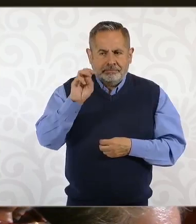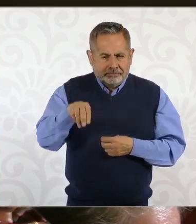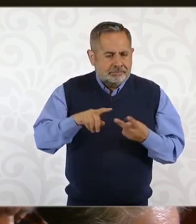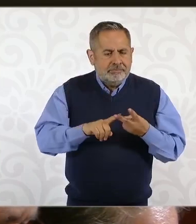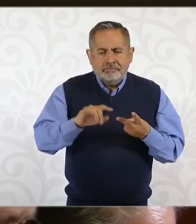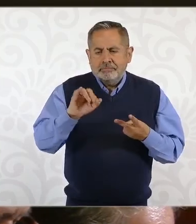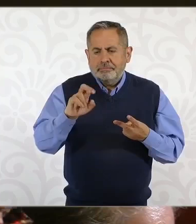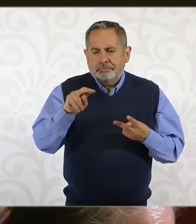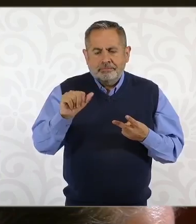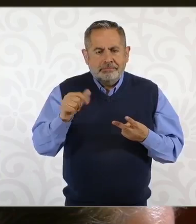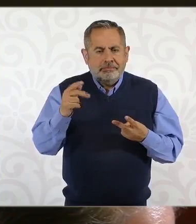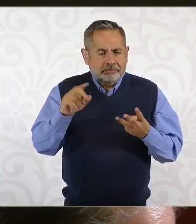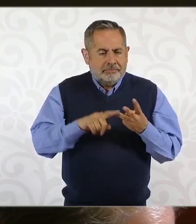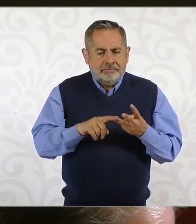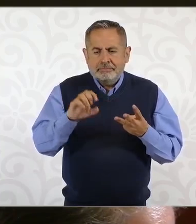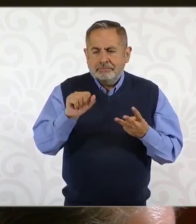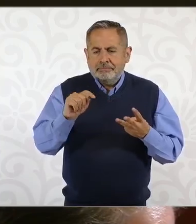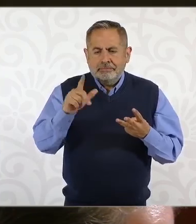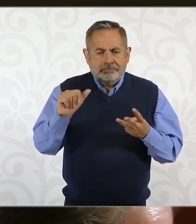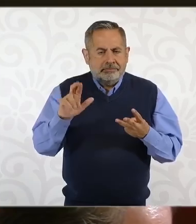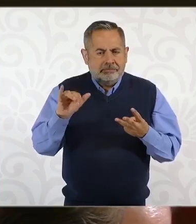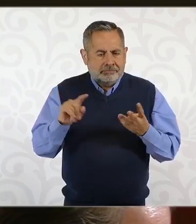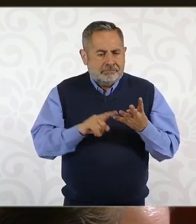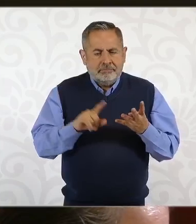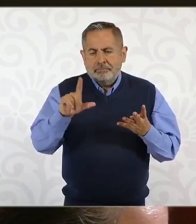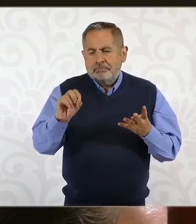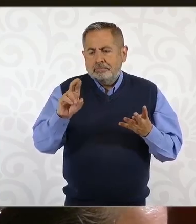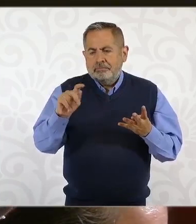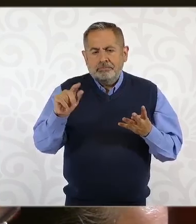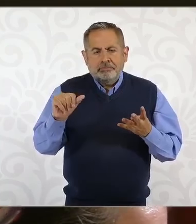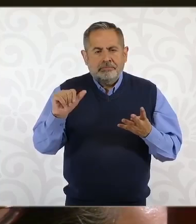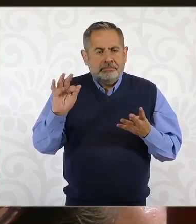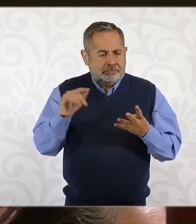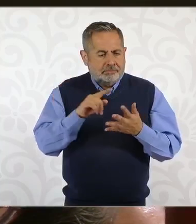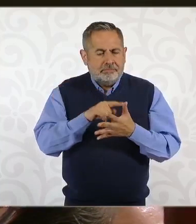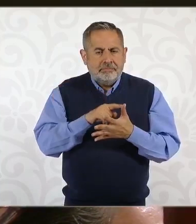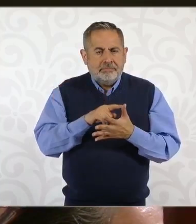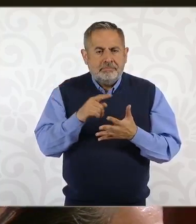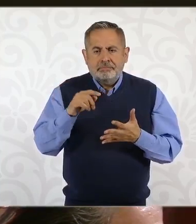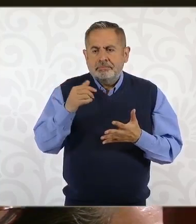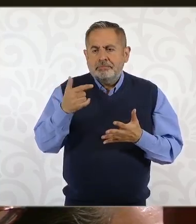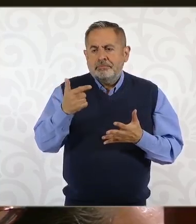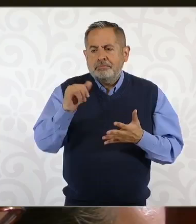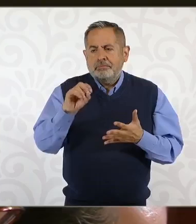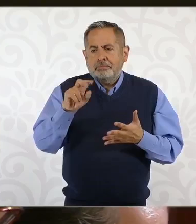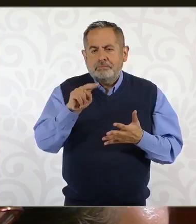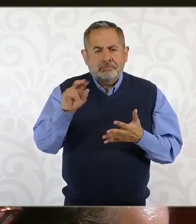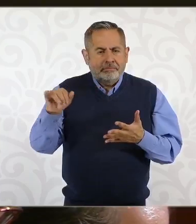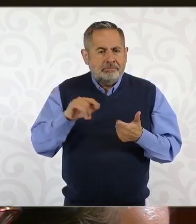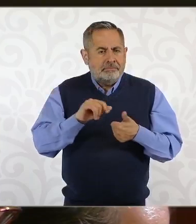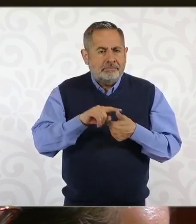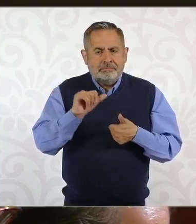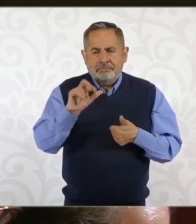Irene Herrerías Guerra, Estela Ríos González, Loreta Ortiz Alf y también Giovanni Figueroa y